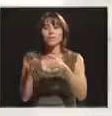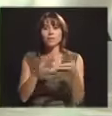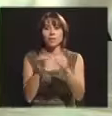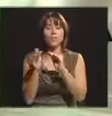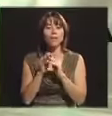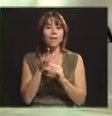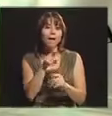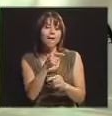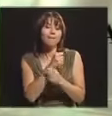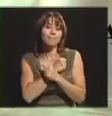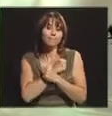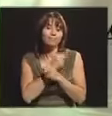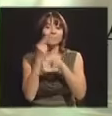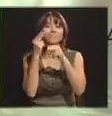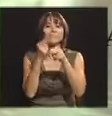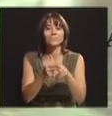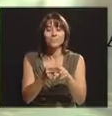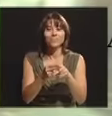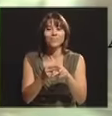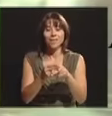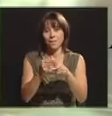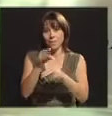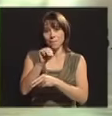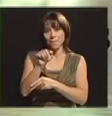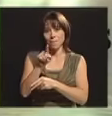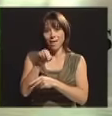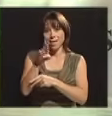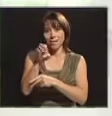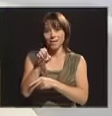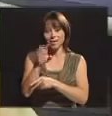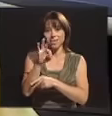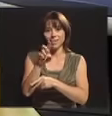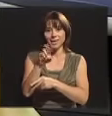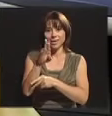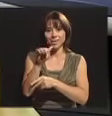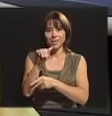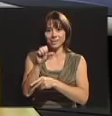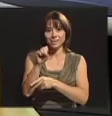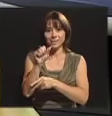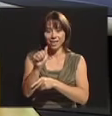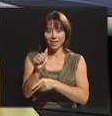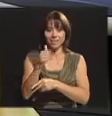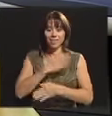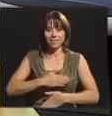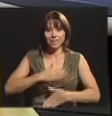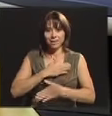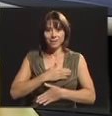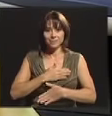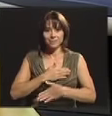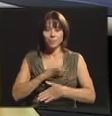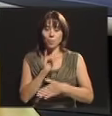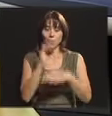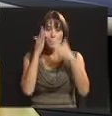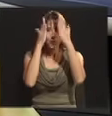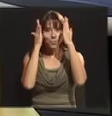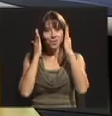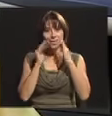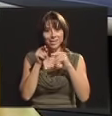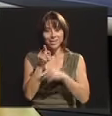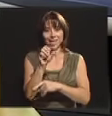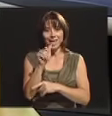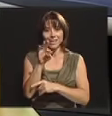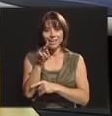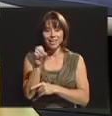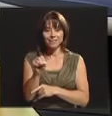comunidad y no en vano es llamada la madre Teresa de Atenas vea además de de que